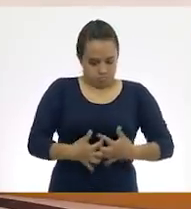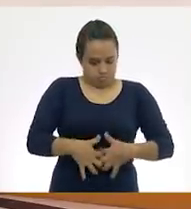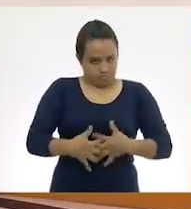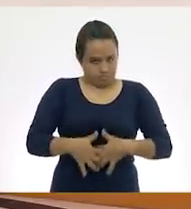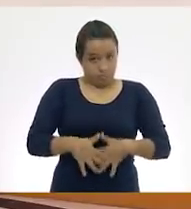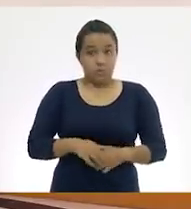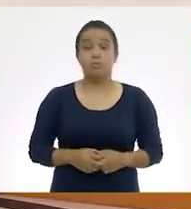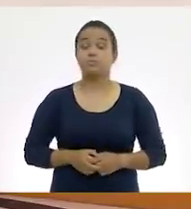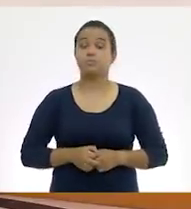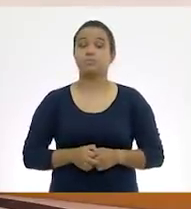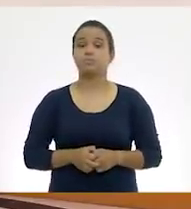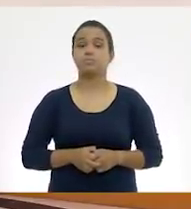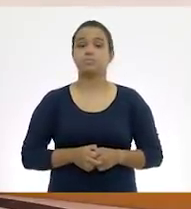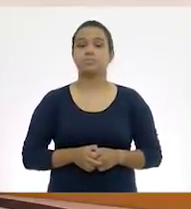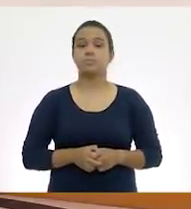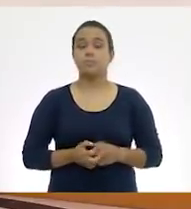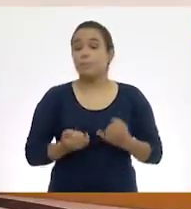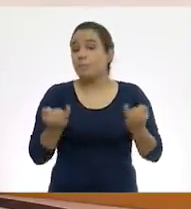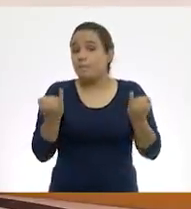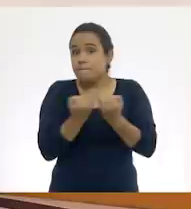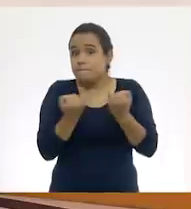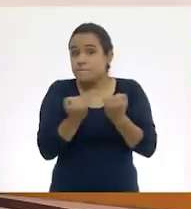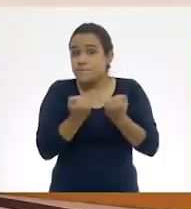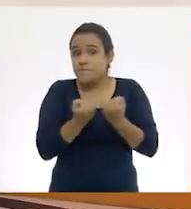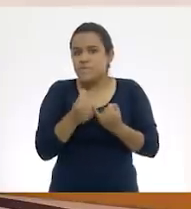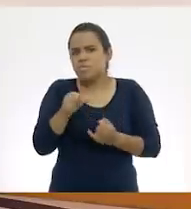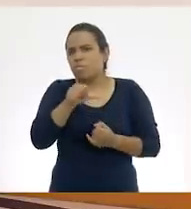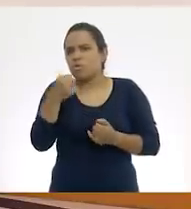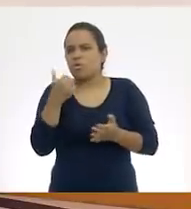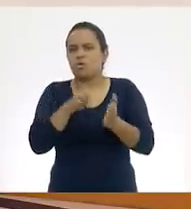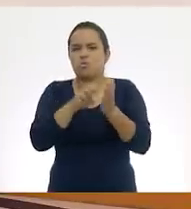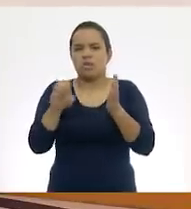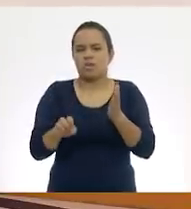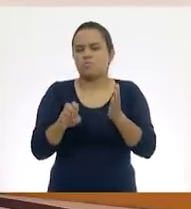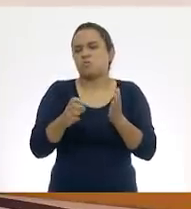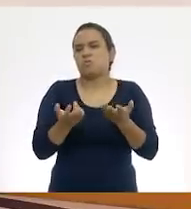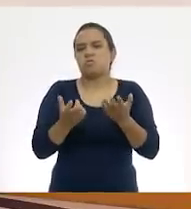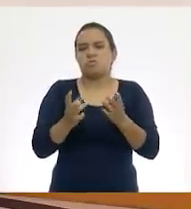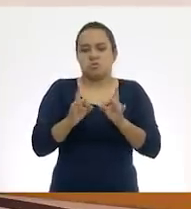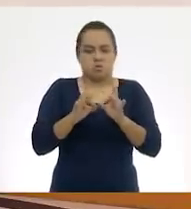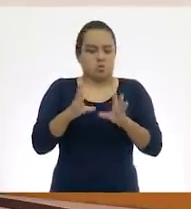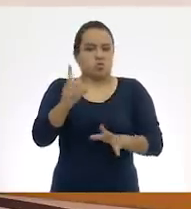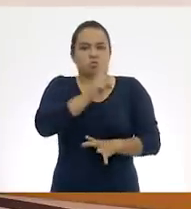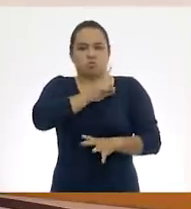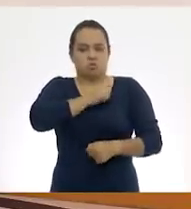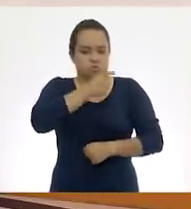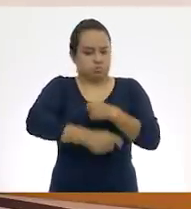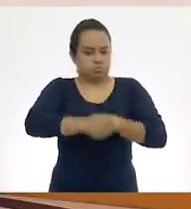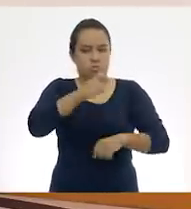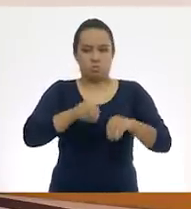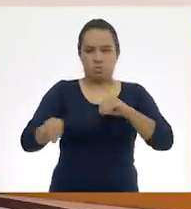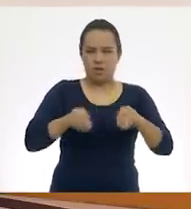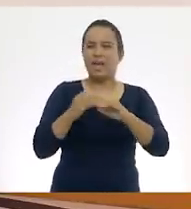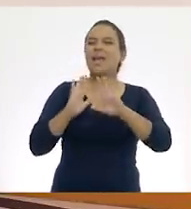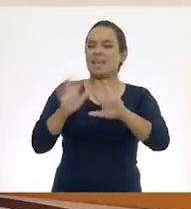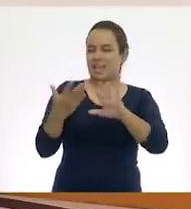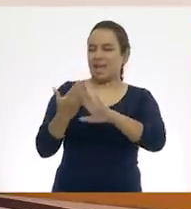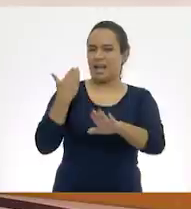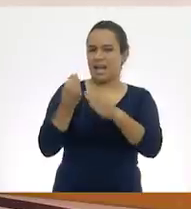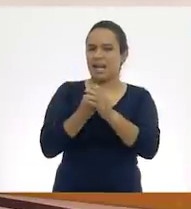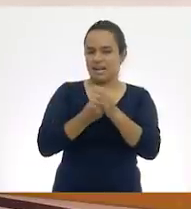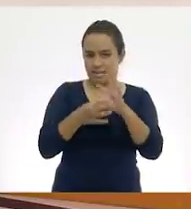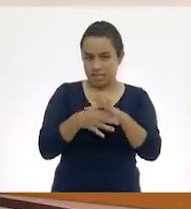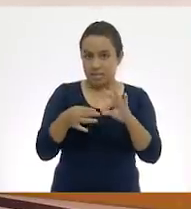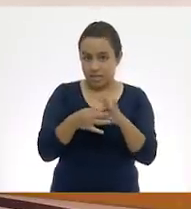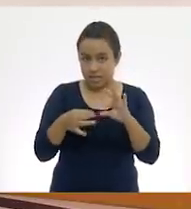clase, o algunos otros como movimientos involuntarios, como los que vimos en la clase pasada. Sí. Entonces